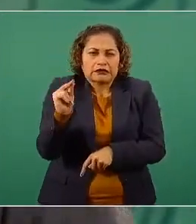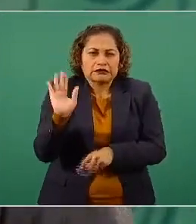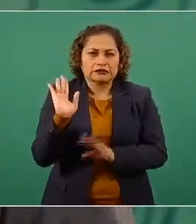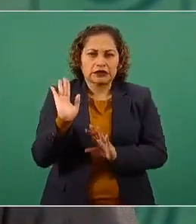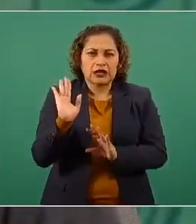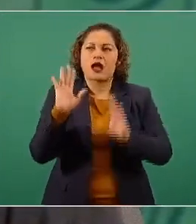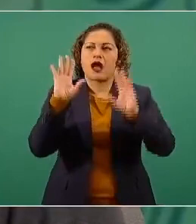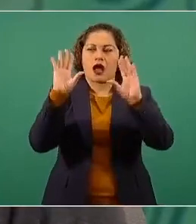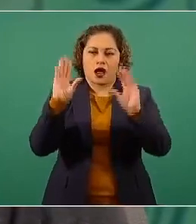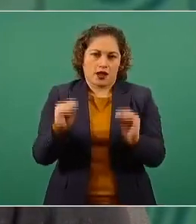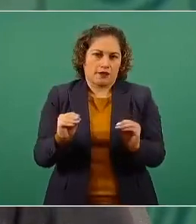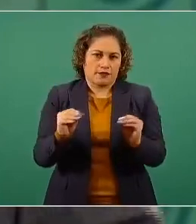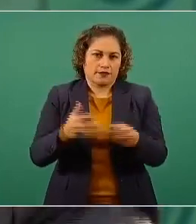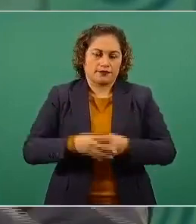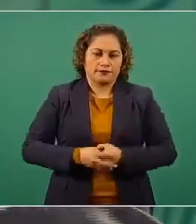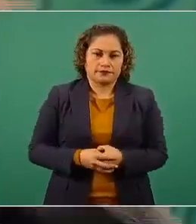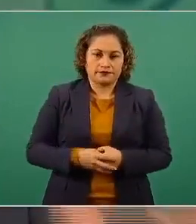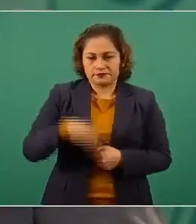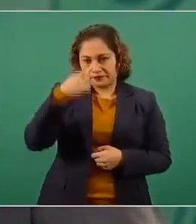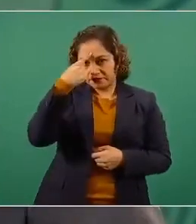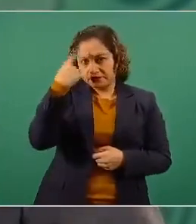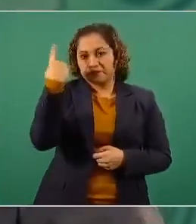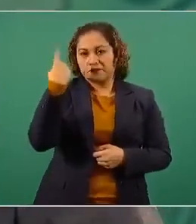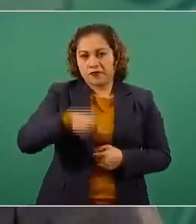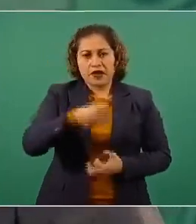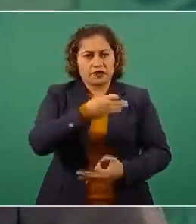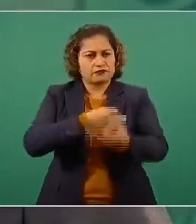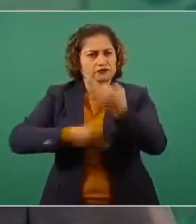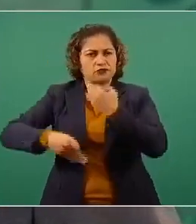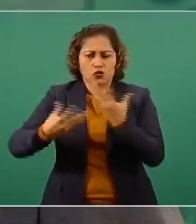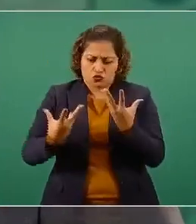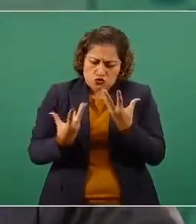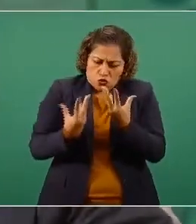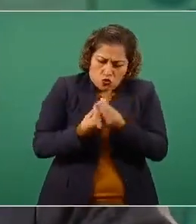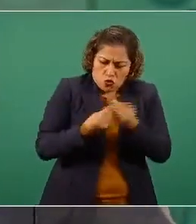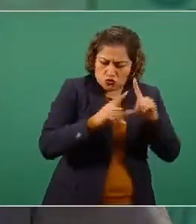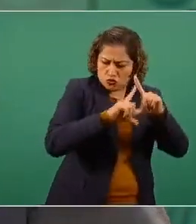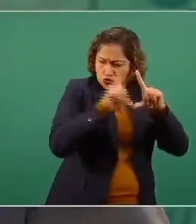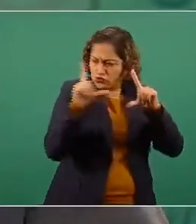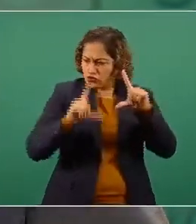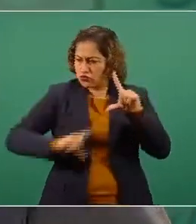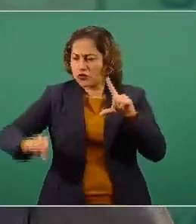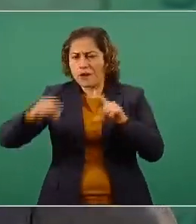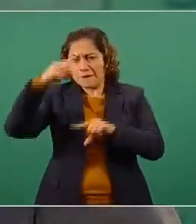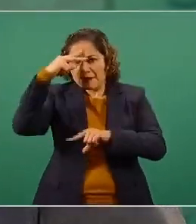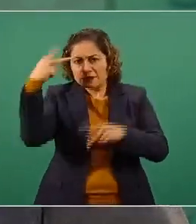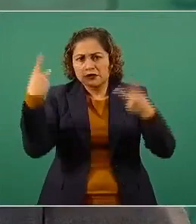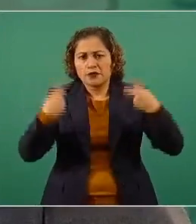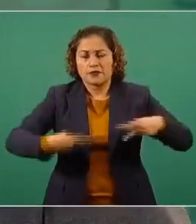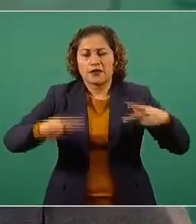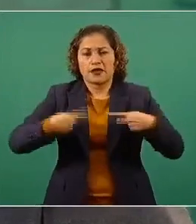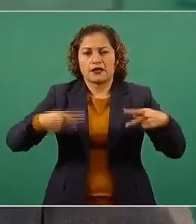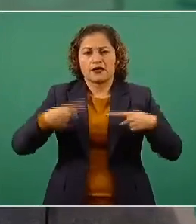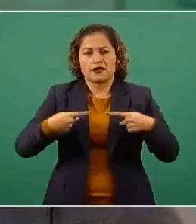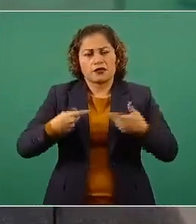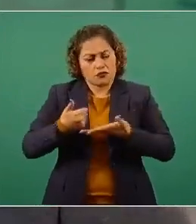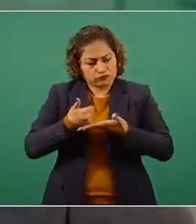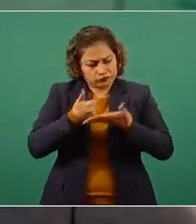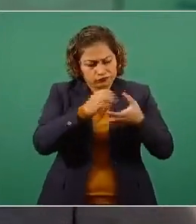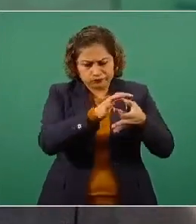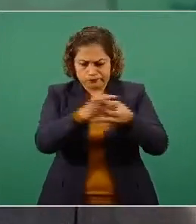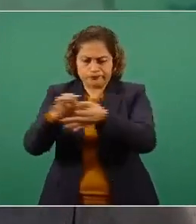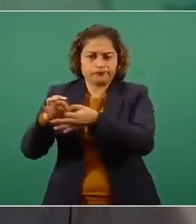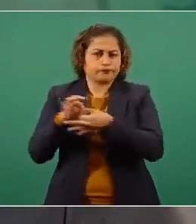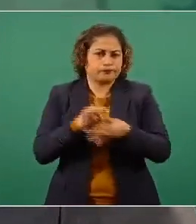indispensable para que todos ayudemos, como lo hemos hecho siempre, como lo hicimos